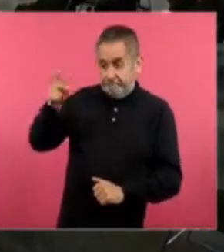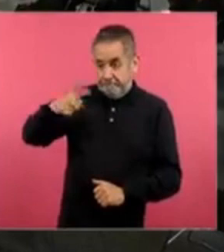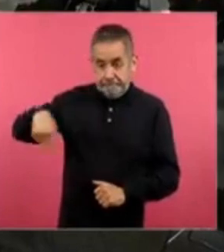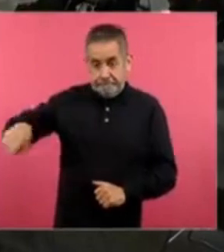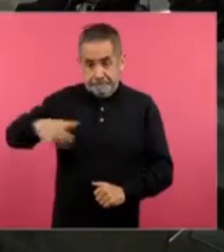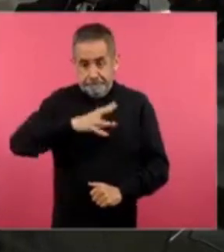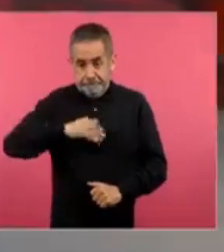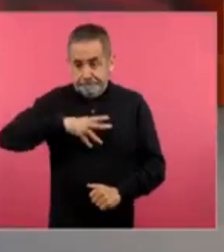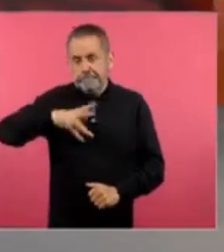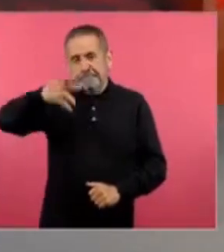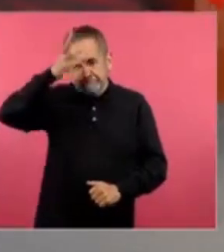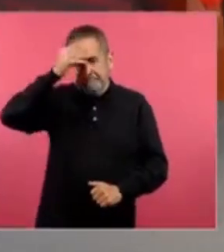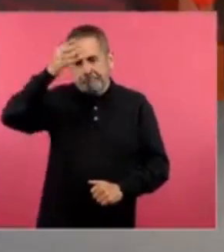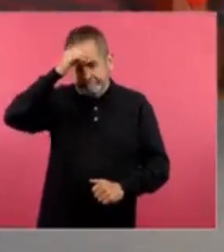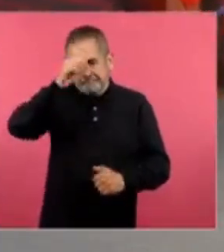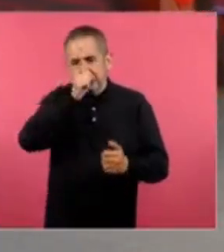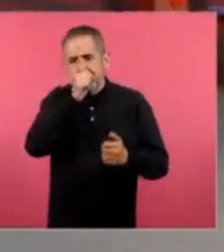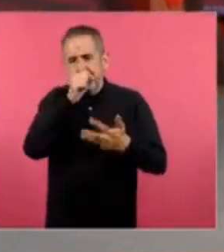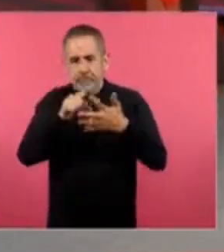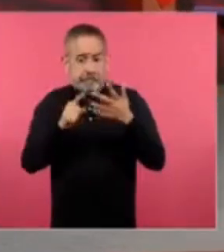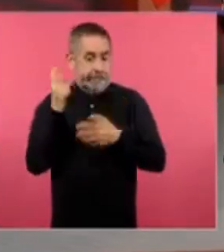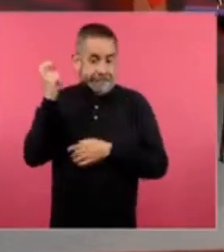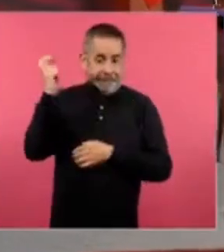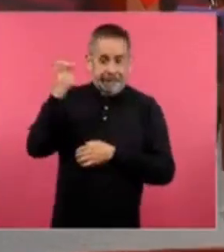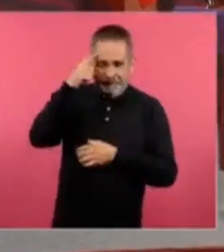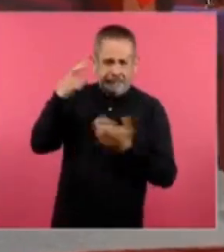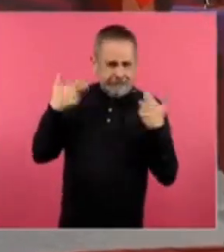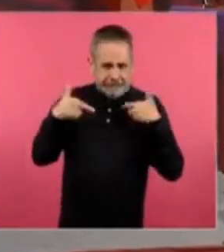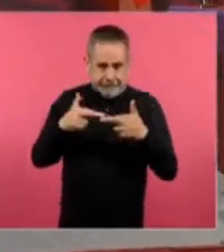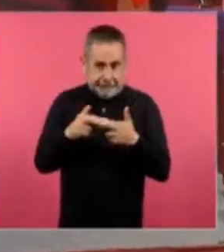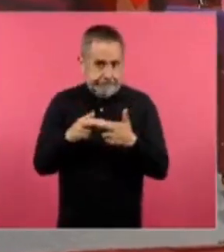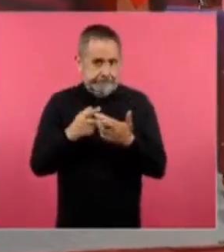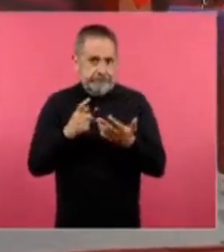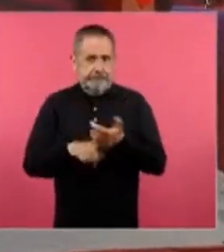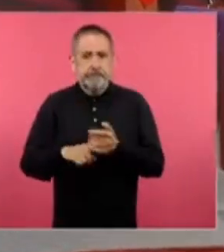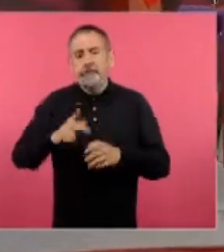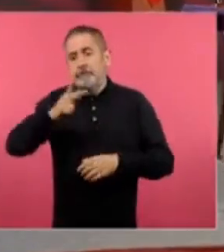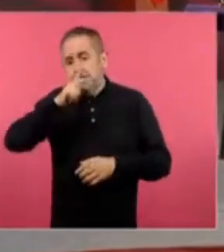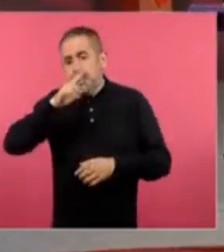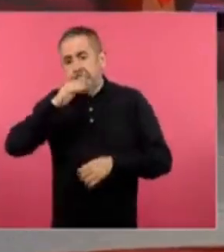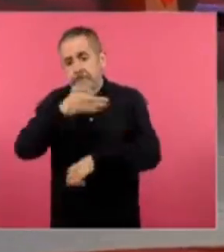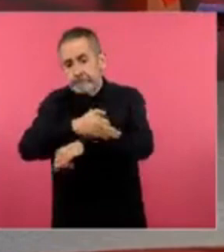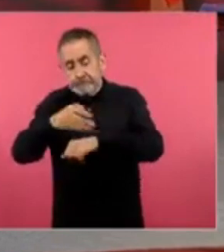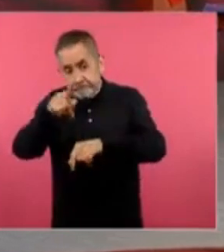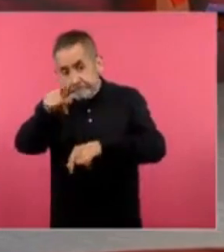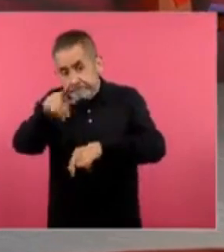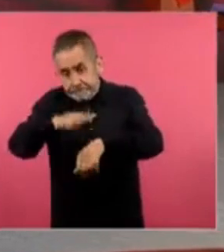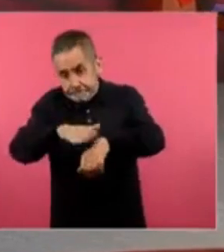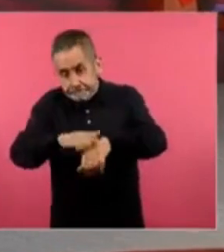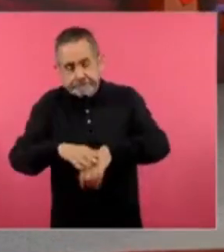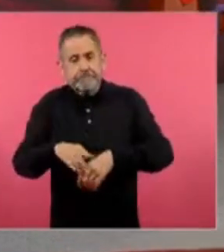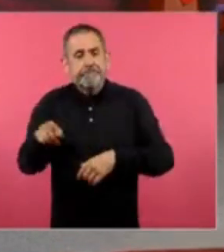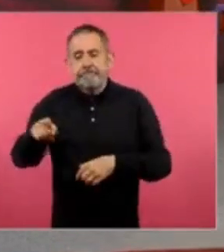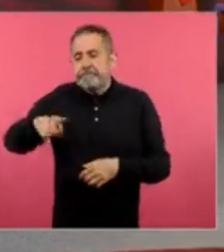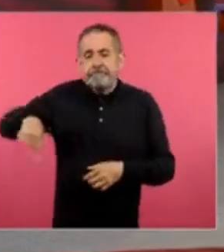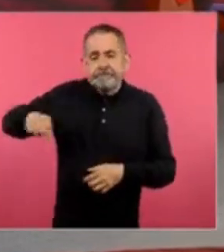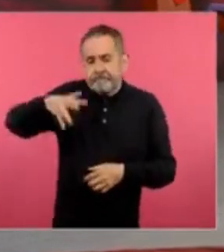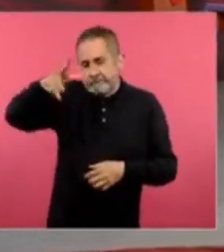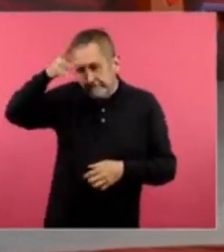hijos. Este documento es para los maestros, pero se los voy a decir así bien fácil. Padres de familia, pues van a